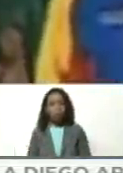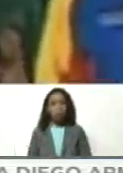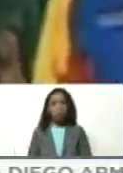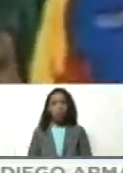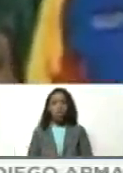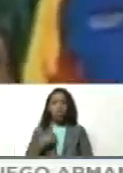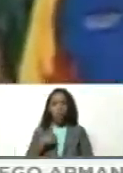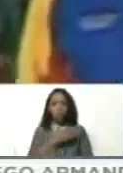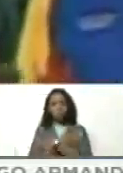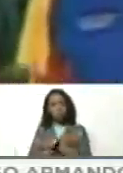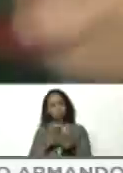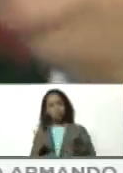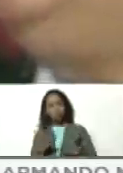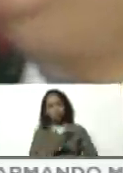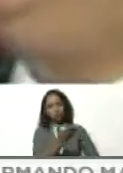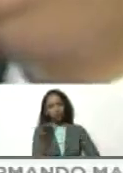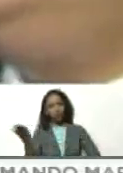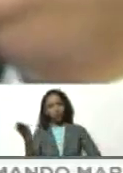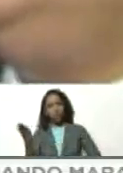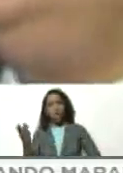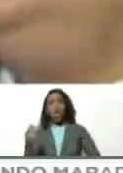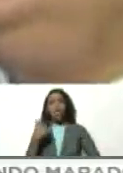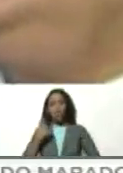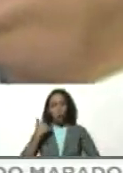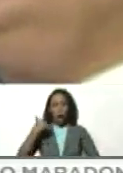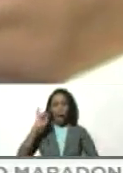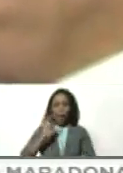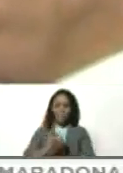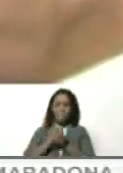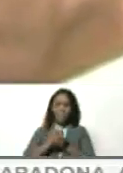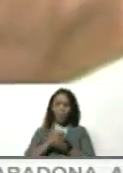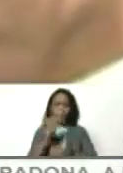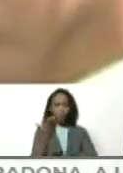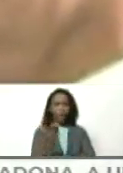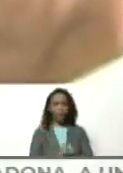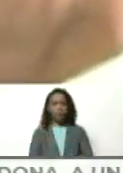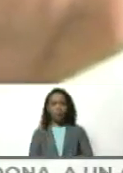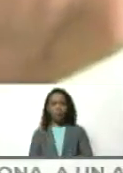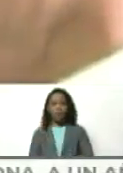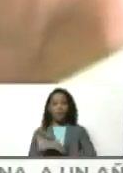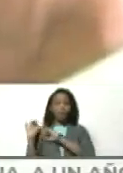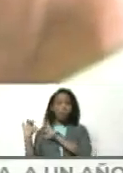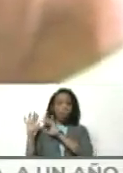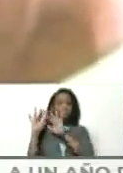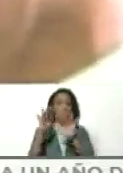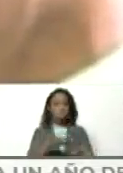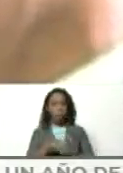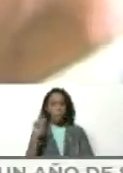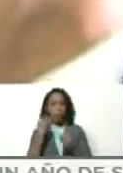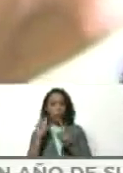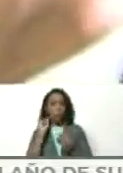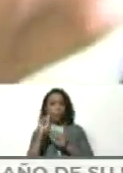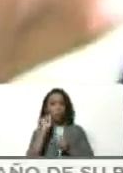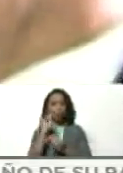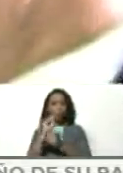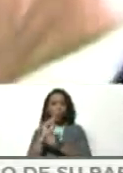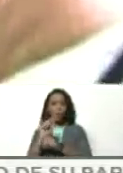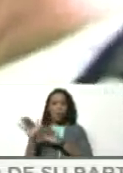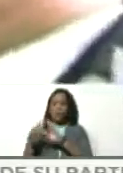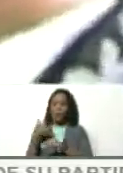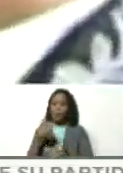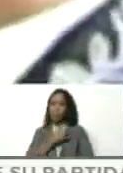estoy a su orden, cuente con mi amistad, dijo Juan Gabriel, y le cayeron encima, y después Juan Gabriel me mandó un